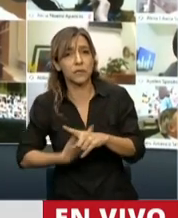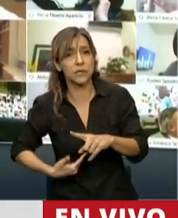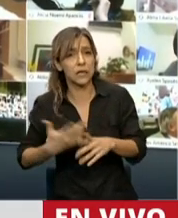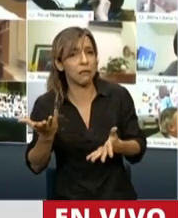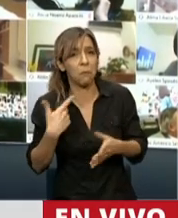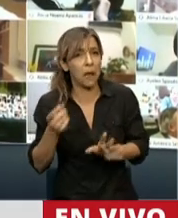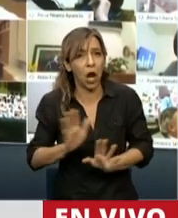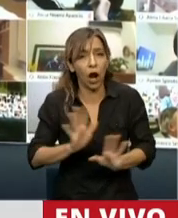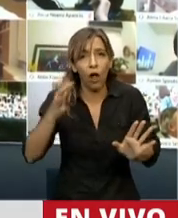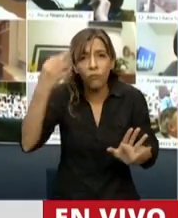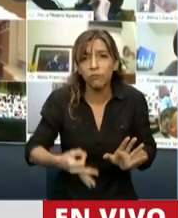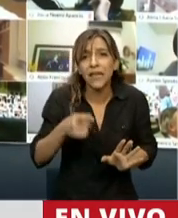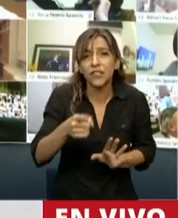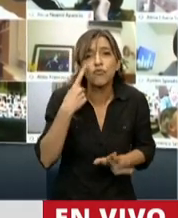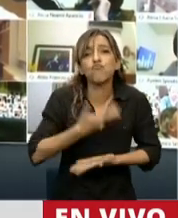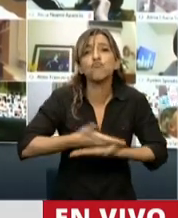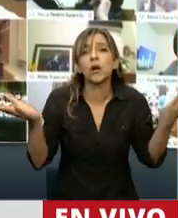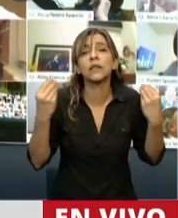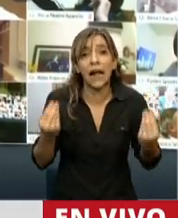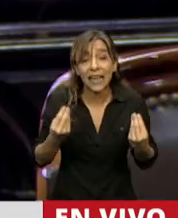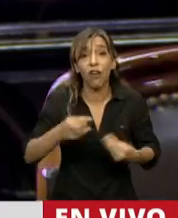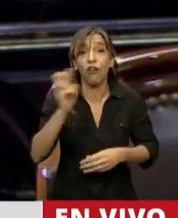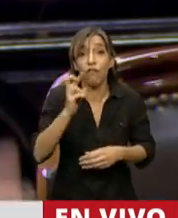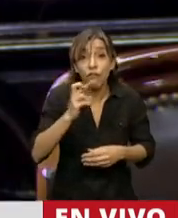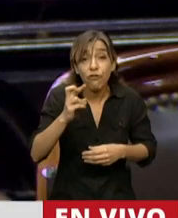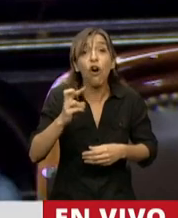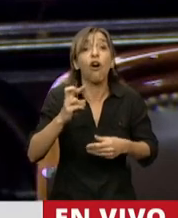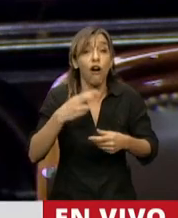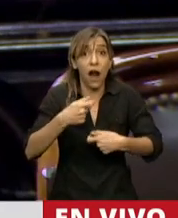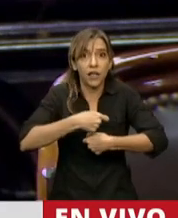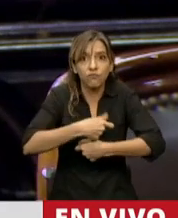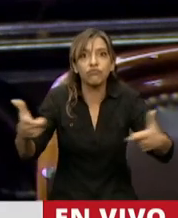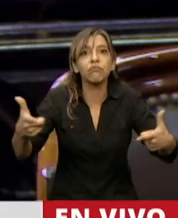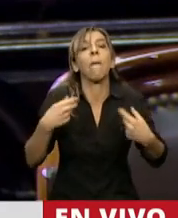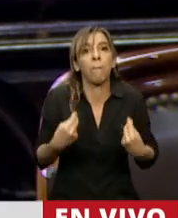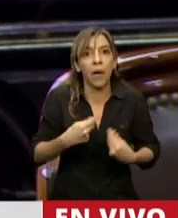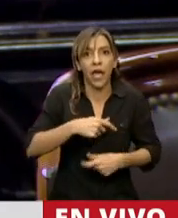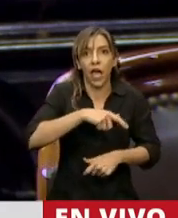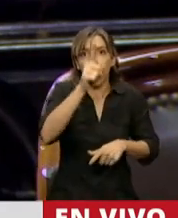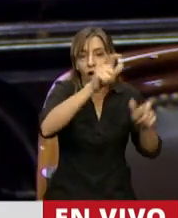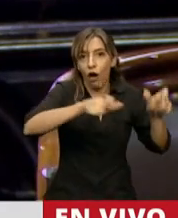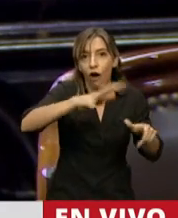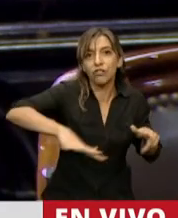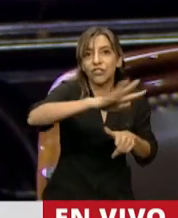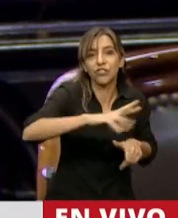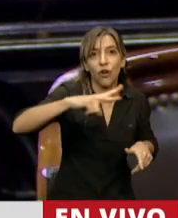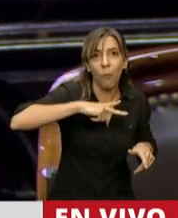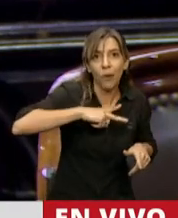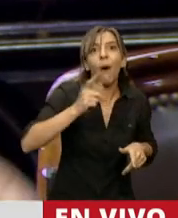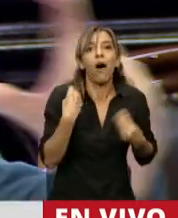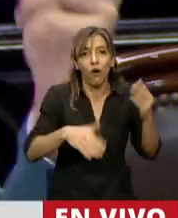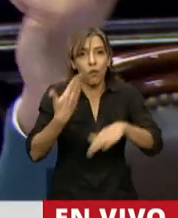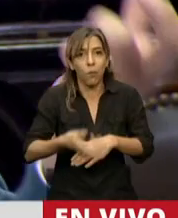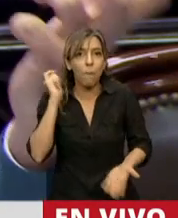Porque esa afirmación demuestra que emitieron dólares con acreedores privados para pagar deuda en pesos o con acreedores locales.